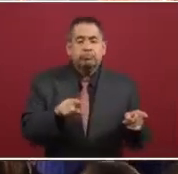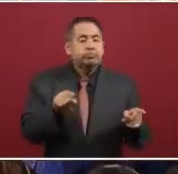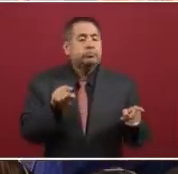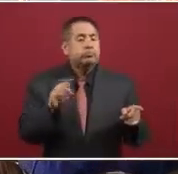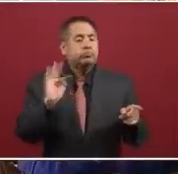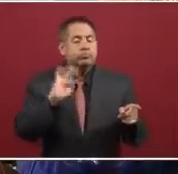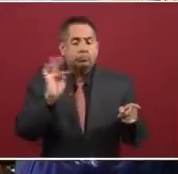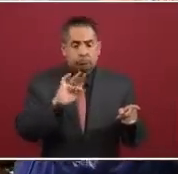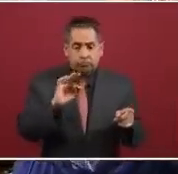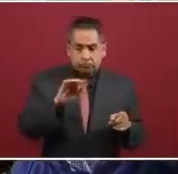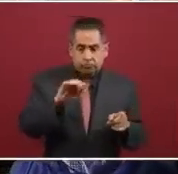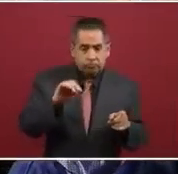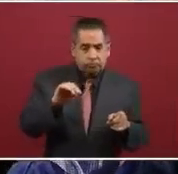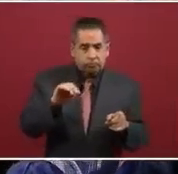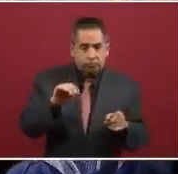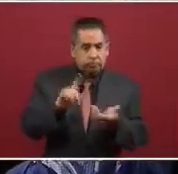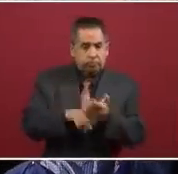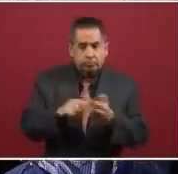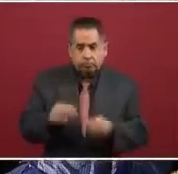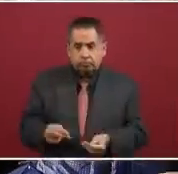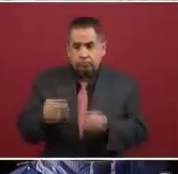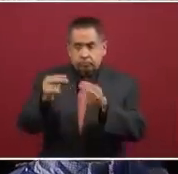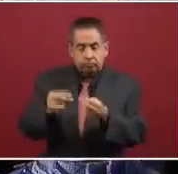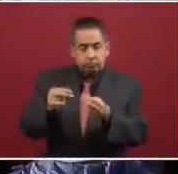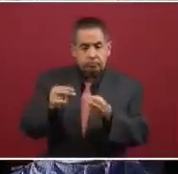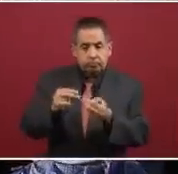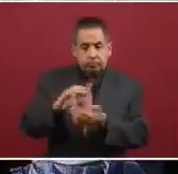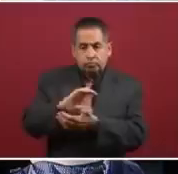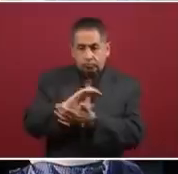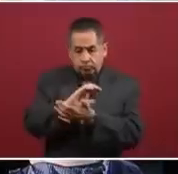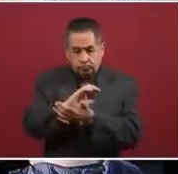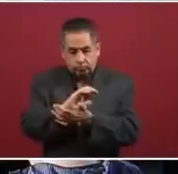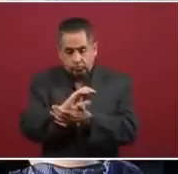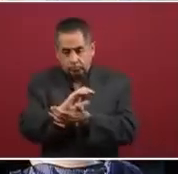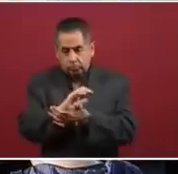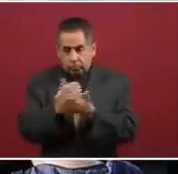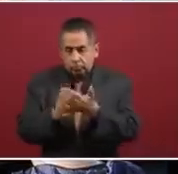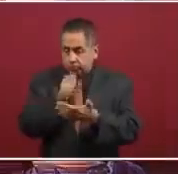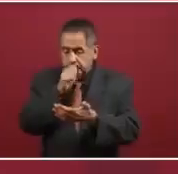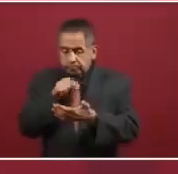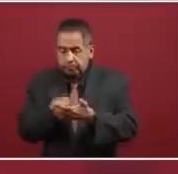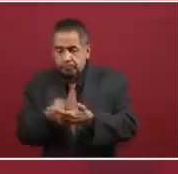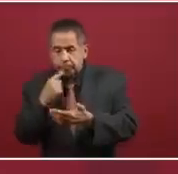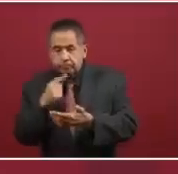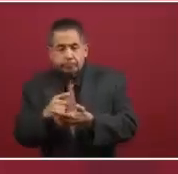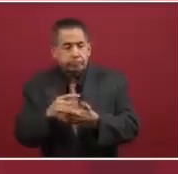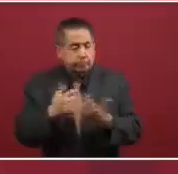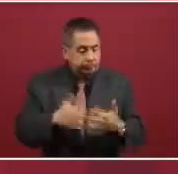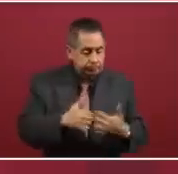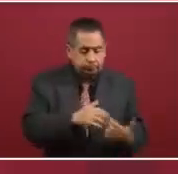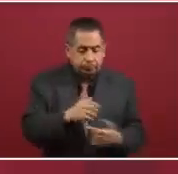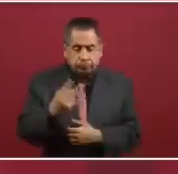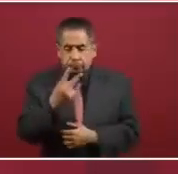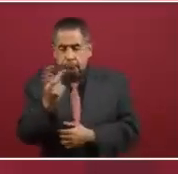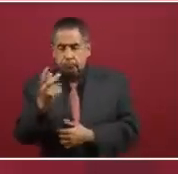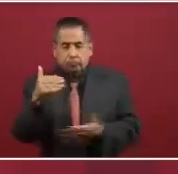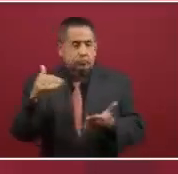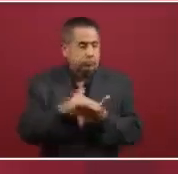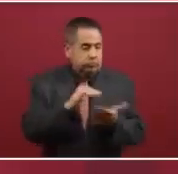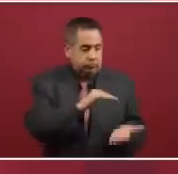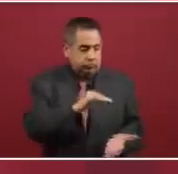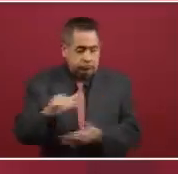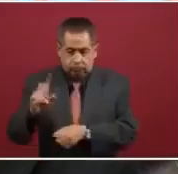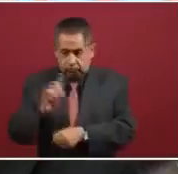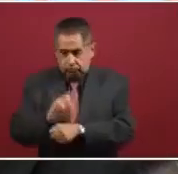que migre pozos que tengan una producción de hasta, en este decreto es 250,000 barriles diarios